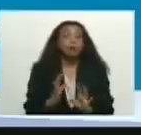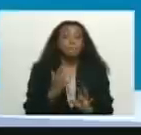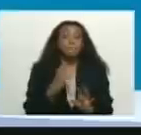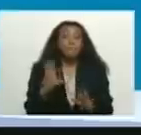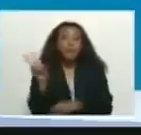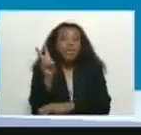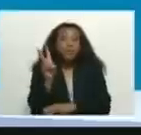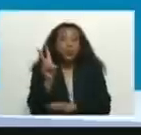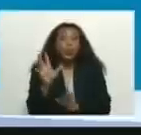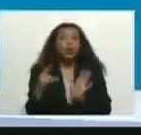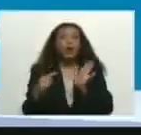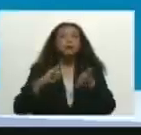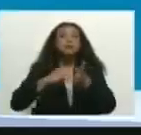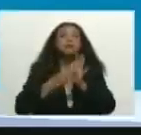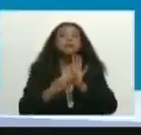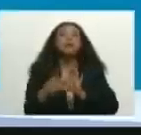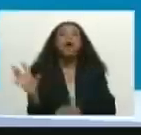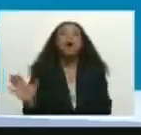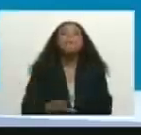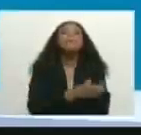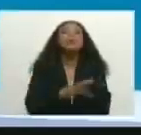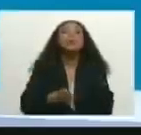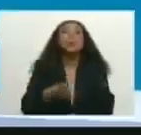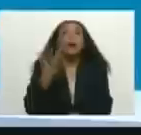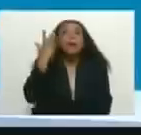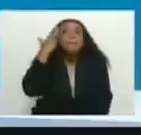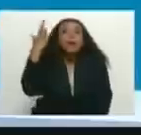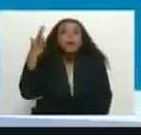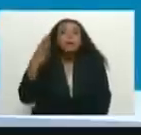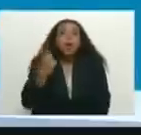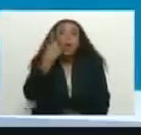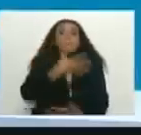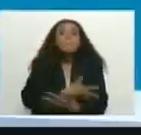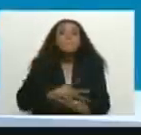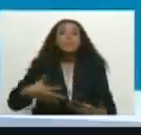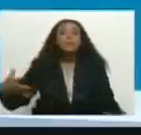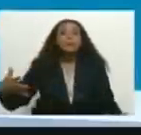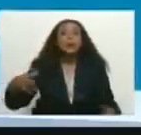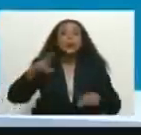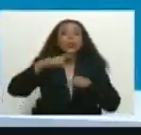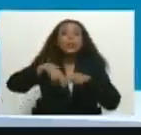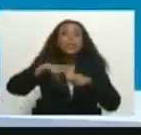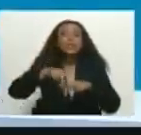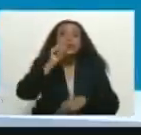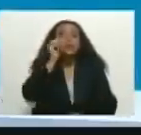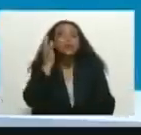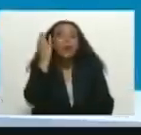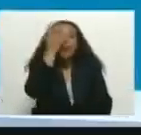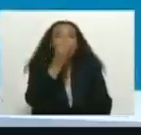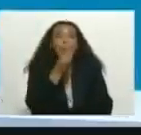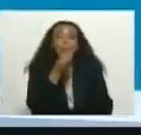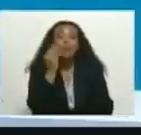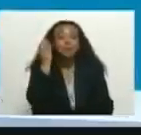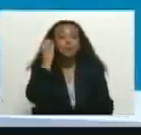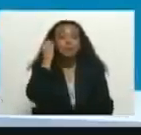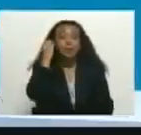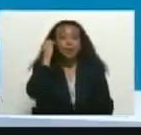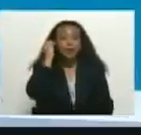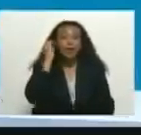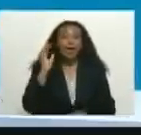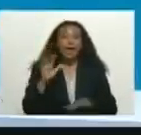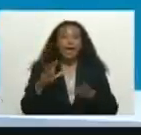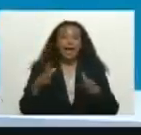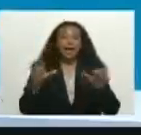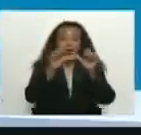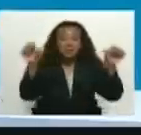música. Imagínense tener 1 millón de niños, niñas y jóvenes en el sistema de